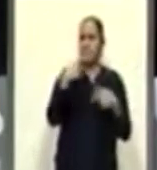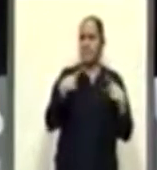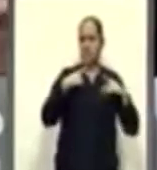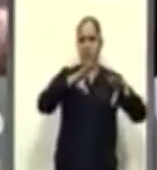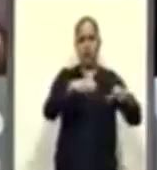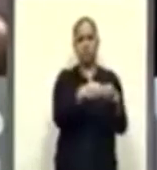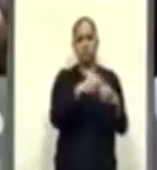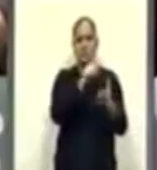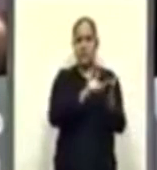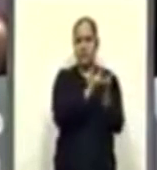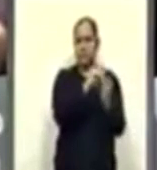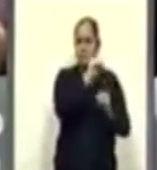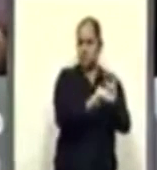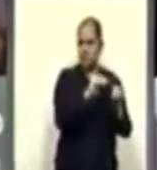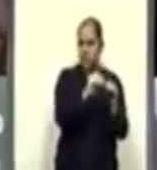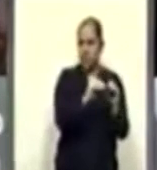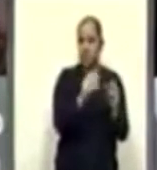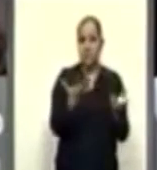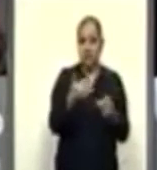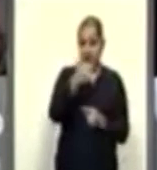uno de quienes crearán,